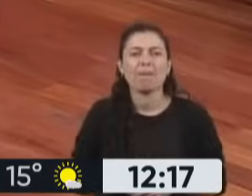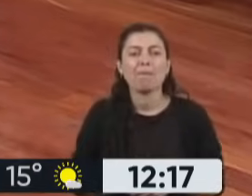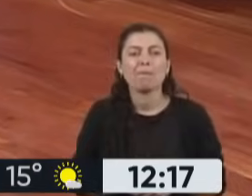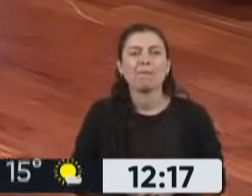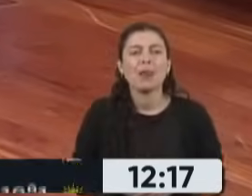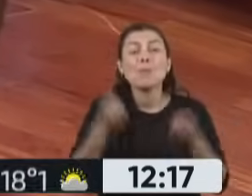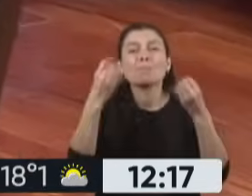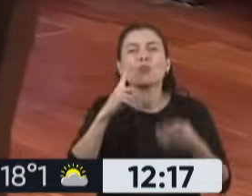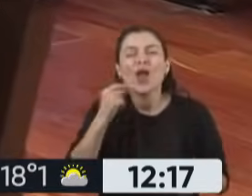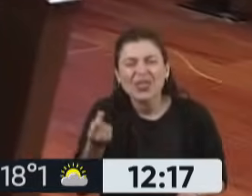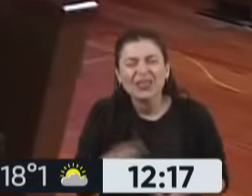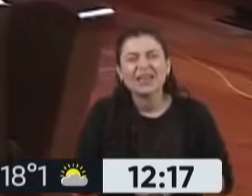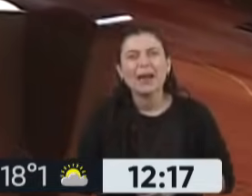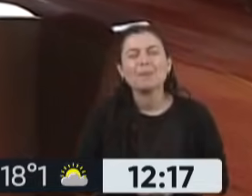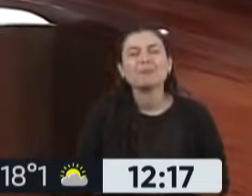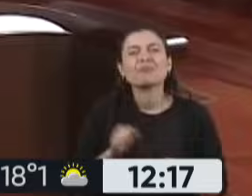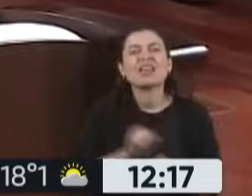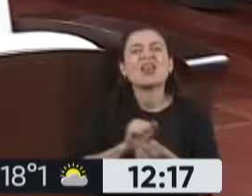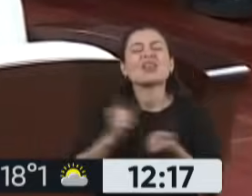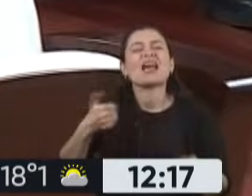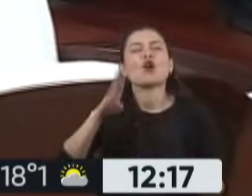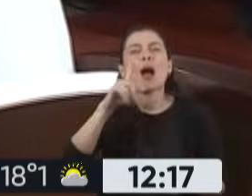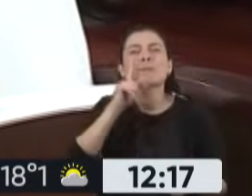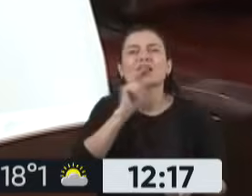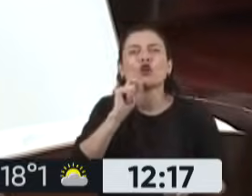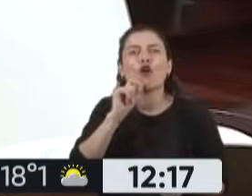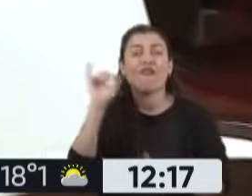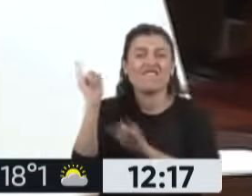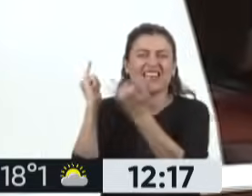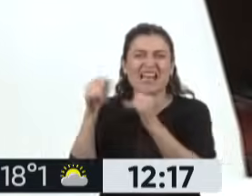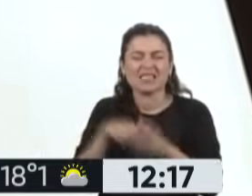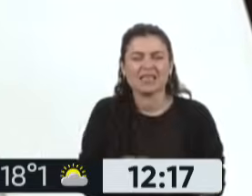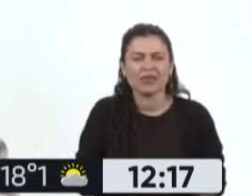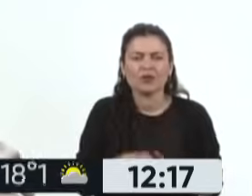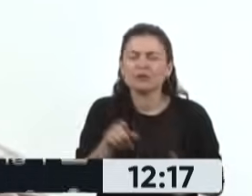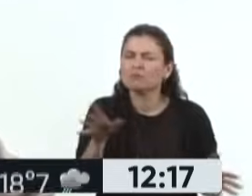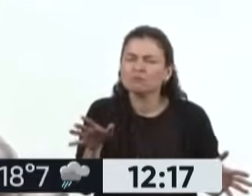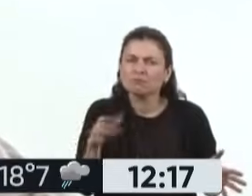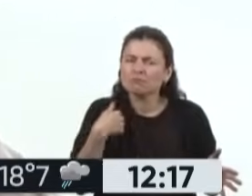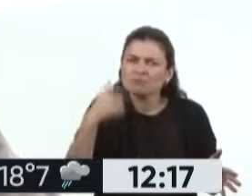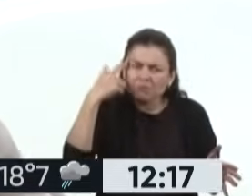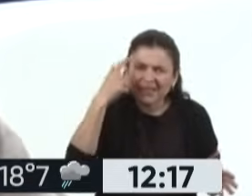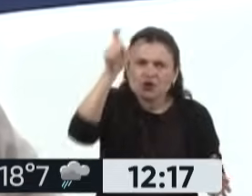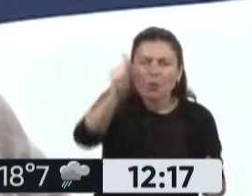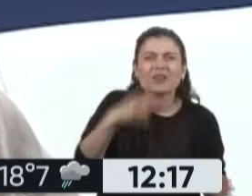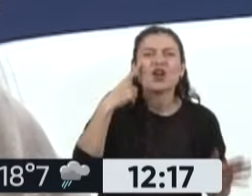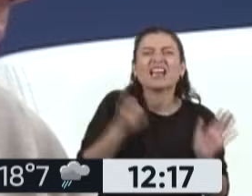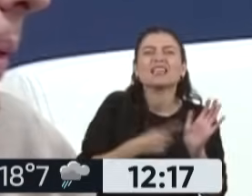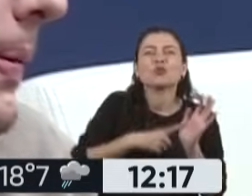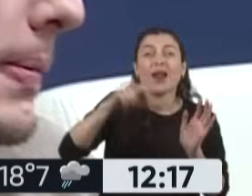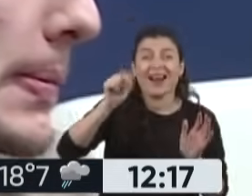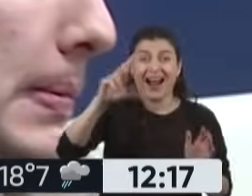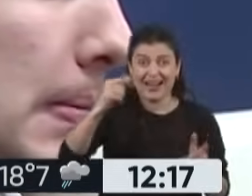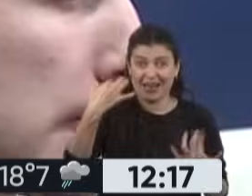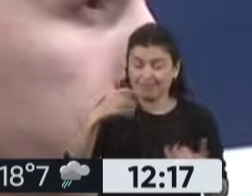Buenos días, Liliana Franco de Ámbito Financiero. Las declaraciones, no sé, supongo que el titular del ARCA contestará